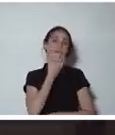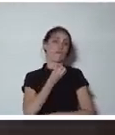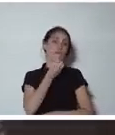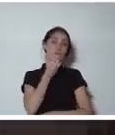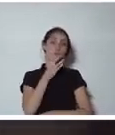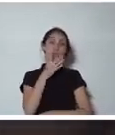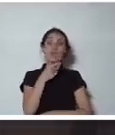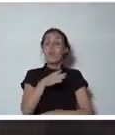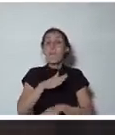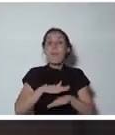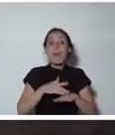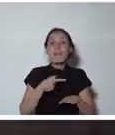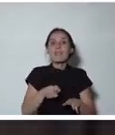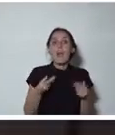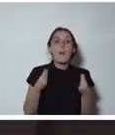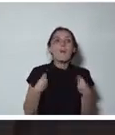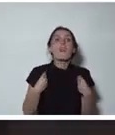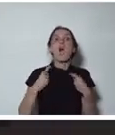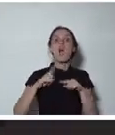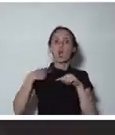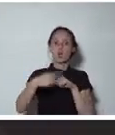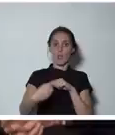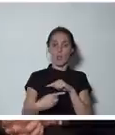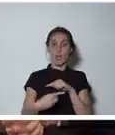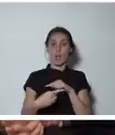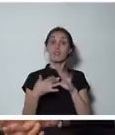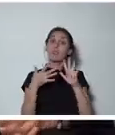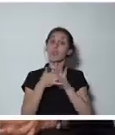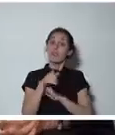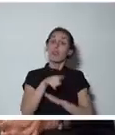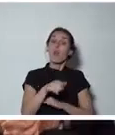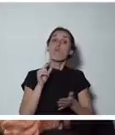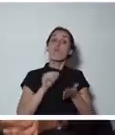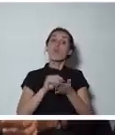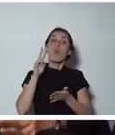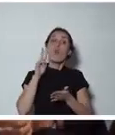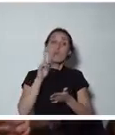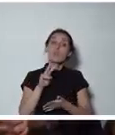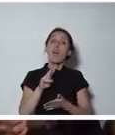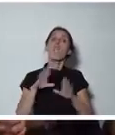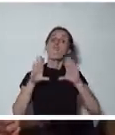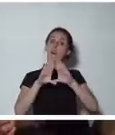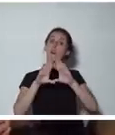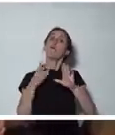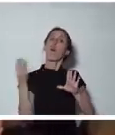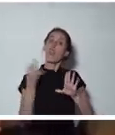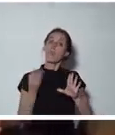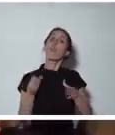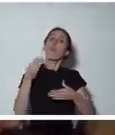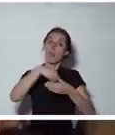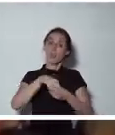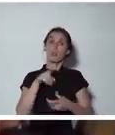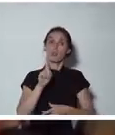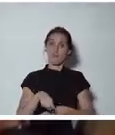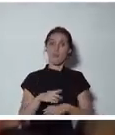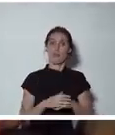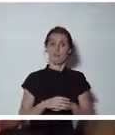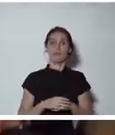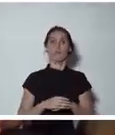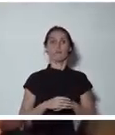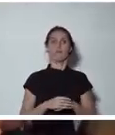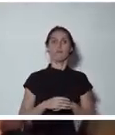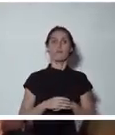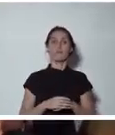desde mi punto de vista más feminista en el sentido de que es la vida cotidiana de la gente y donde nos juntamos para intentar mejorar nuestra realidad no